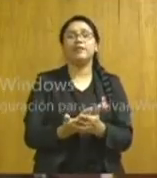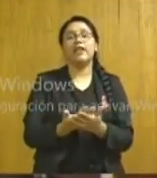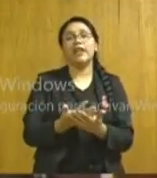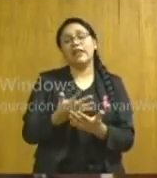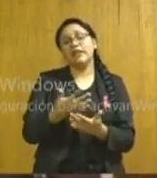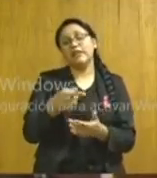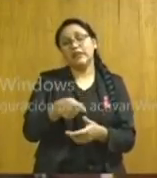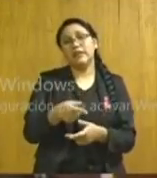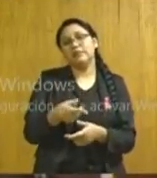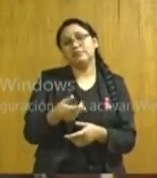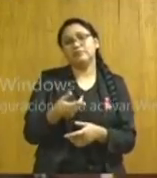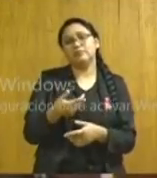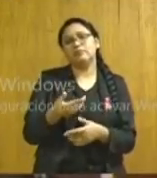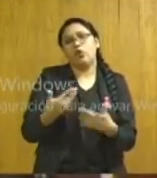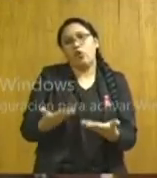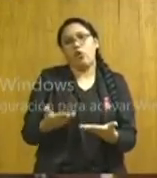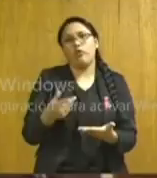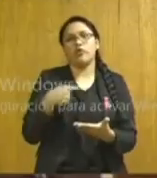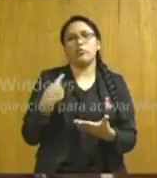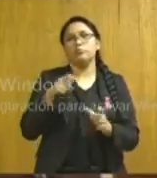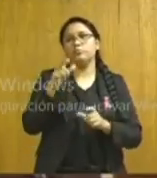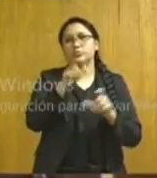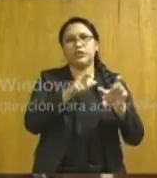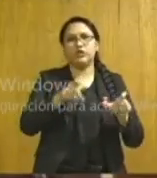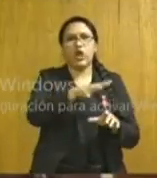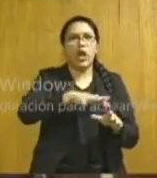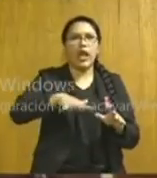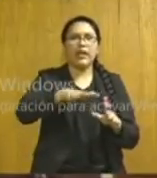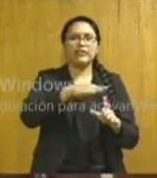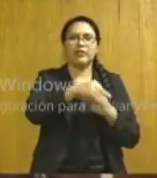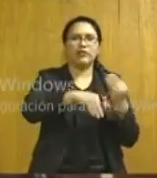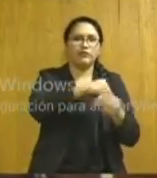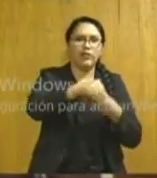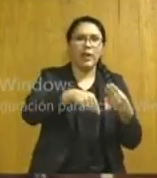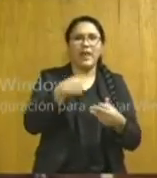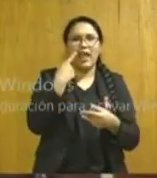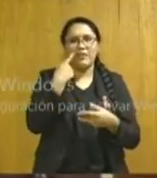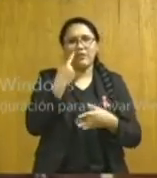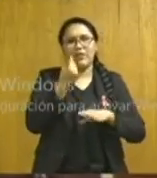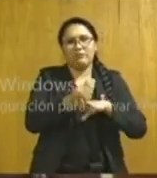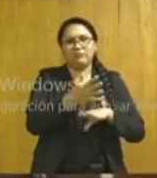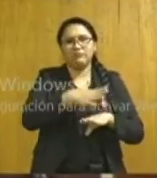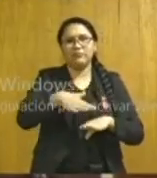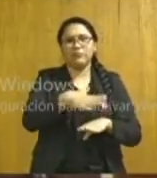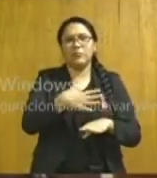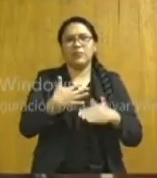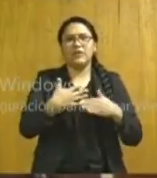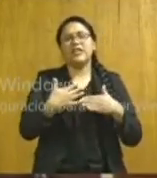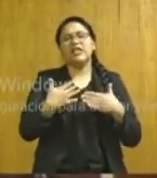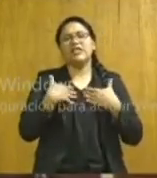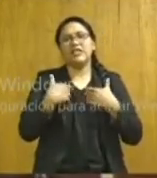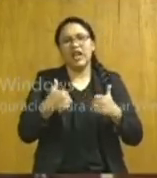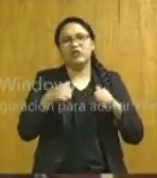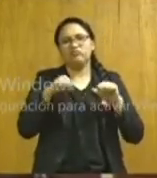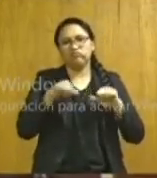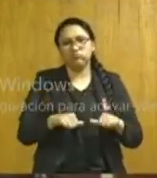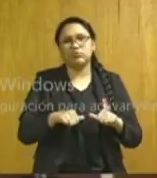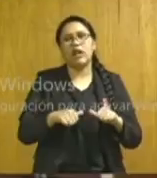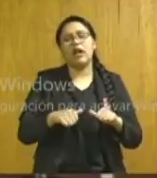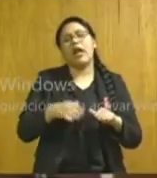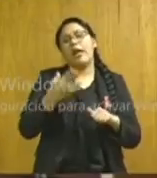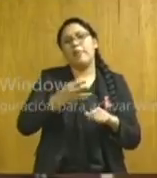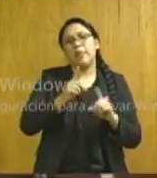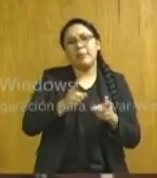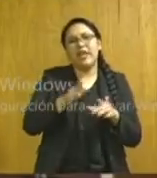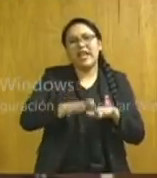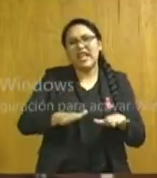genera perjuicios en la salud de las familias, particularmente en muchos niños que pasan por